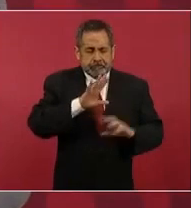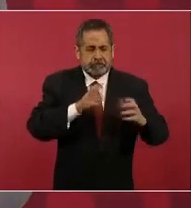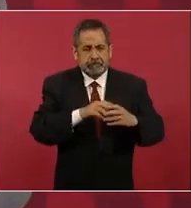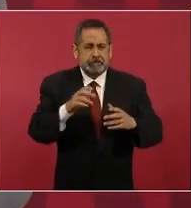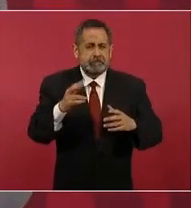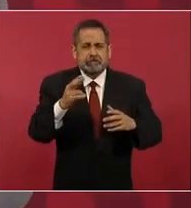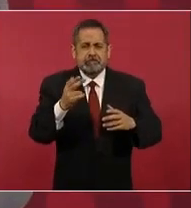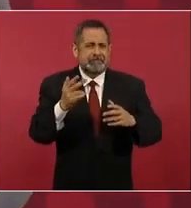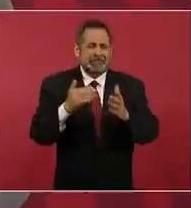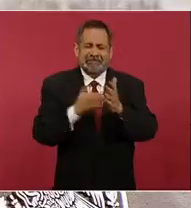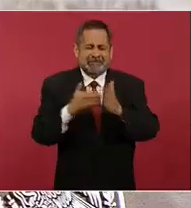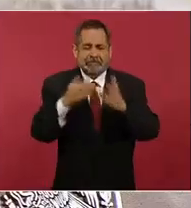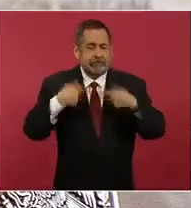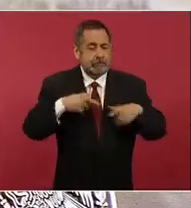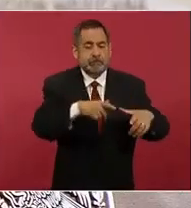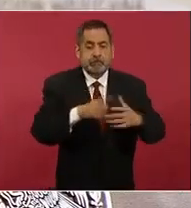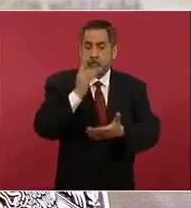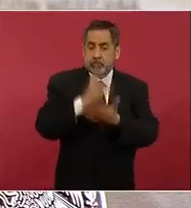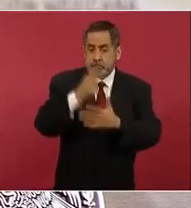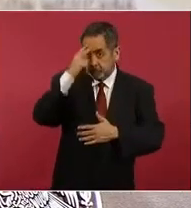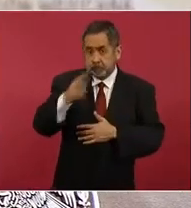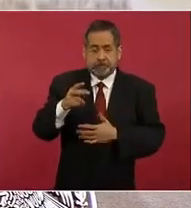Son millones, y no solo en México,